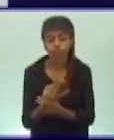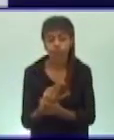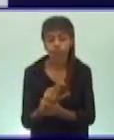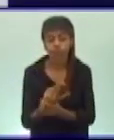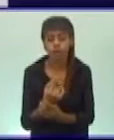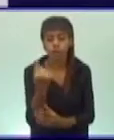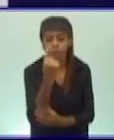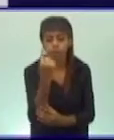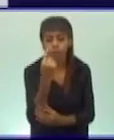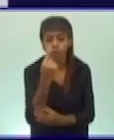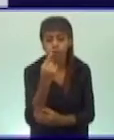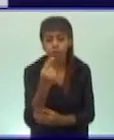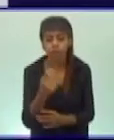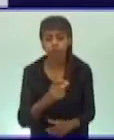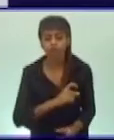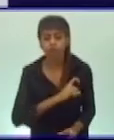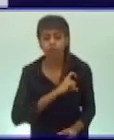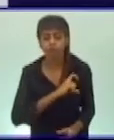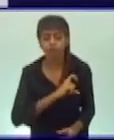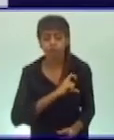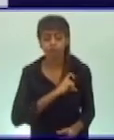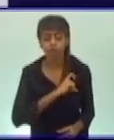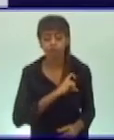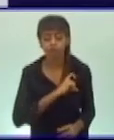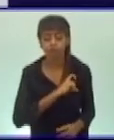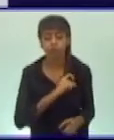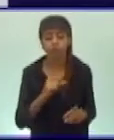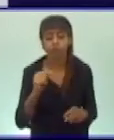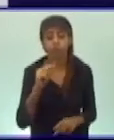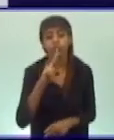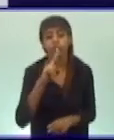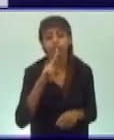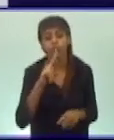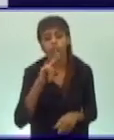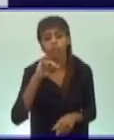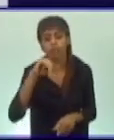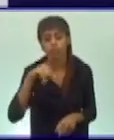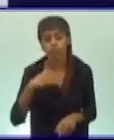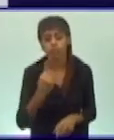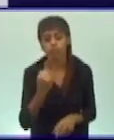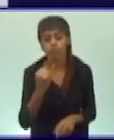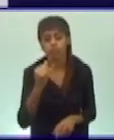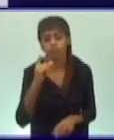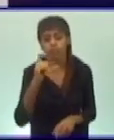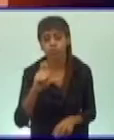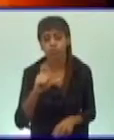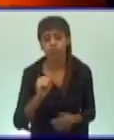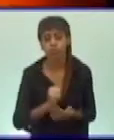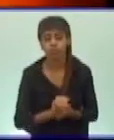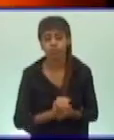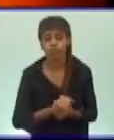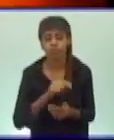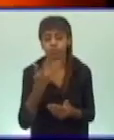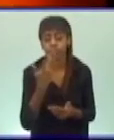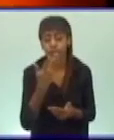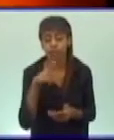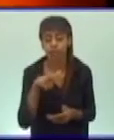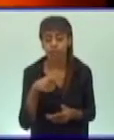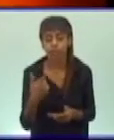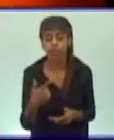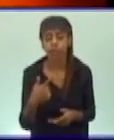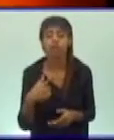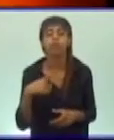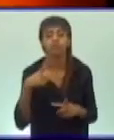del primer emblema de la Unión de Jóvenes Comunistas, donde aparece la figura de Mella, la figura